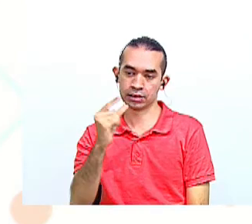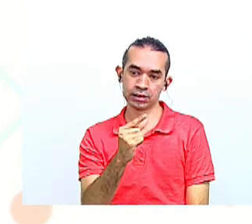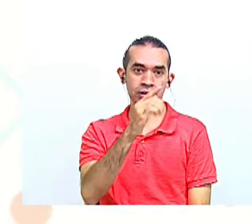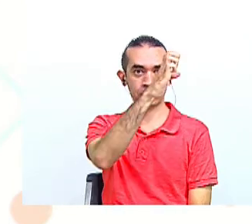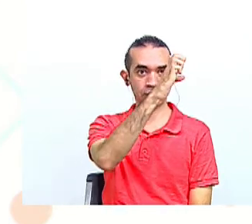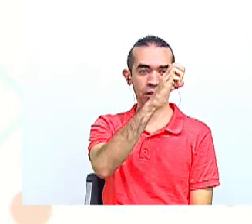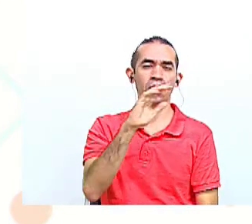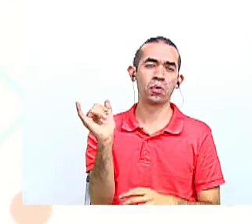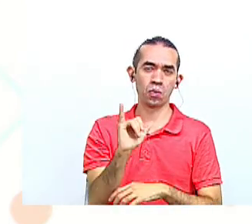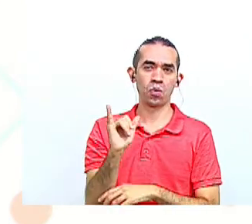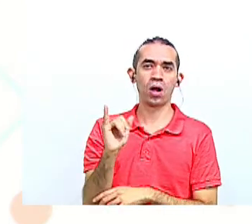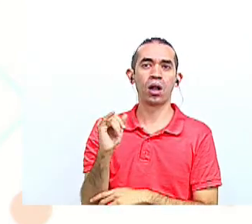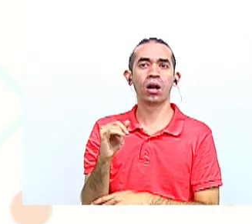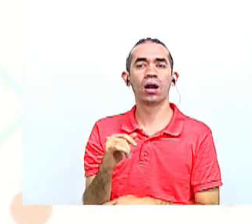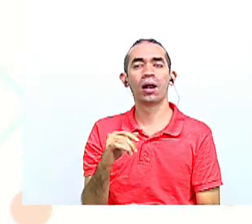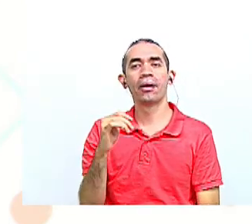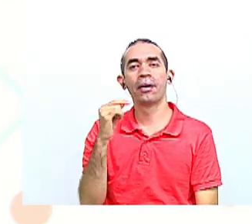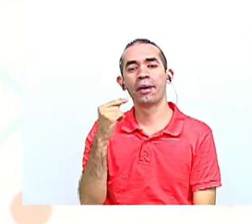DEF. Observemos.